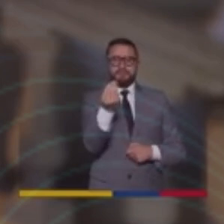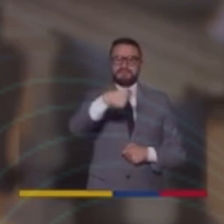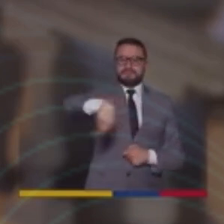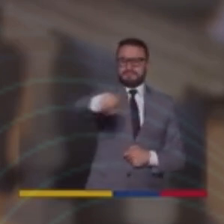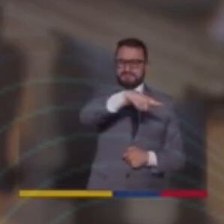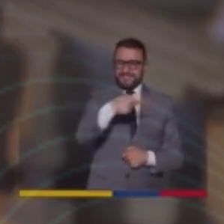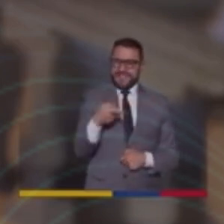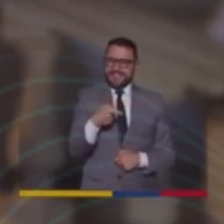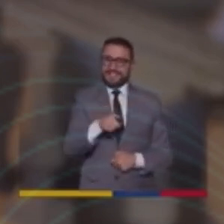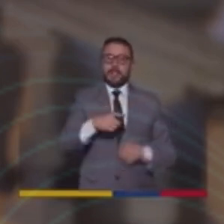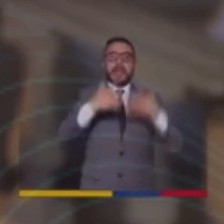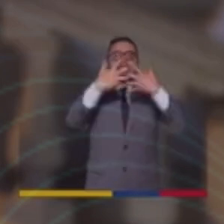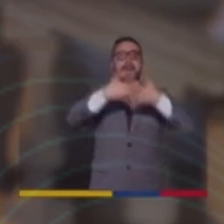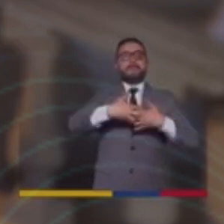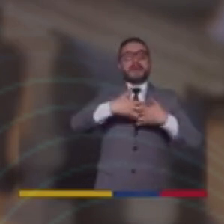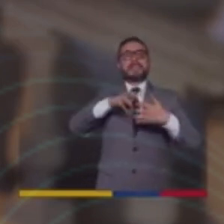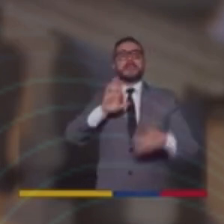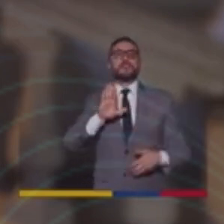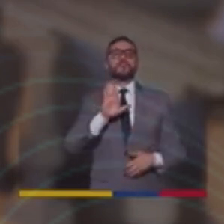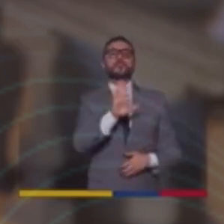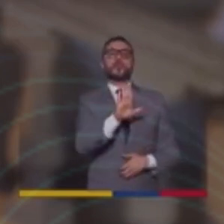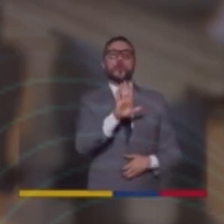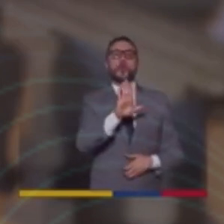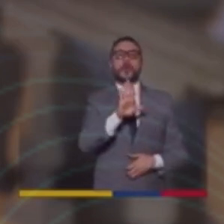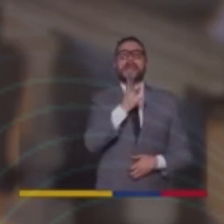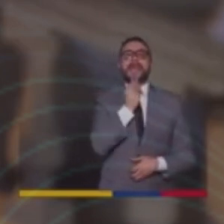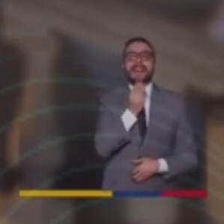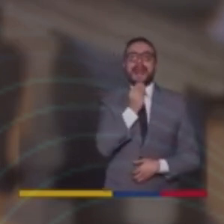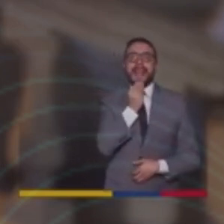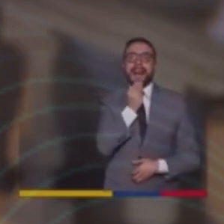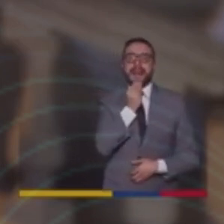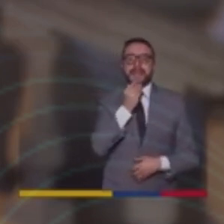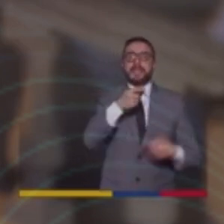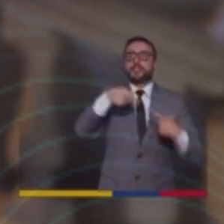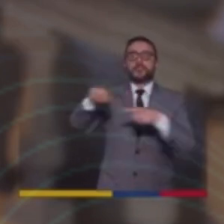problemas? Vamos a analizarlo.